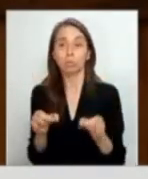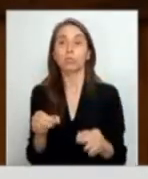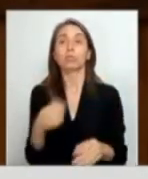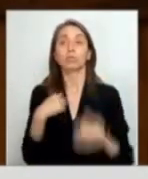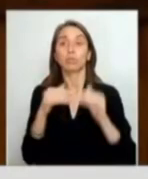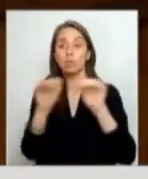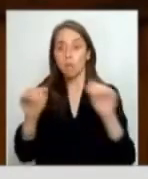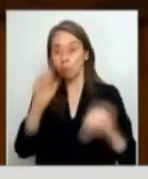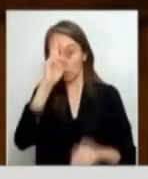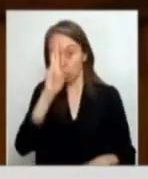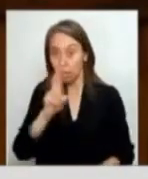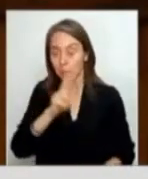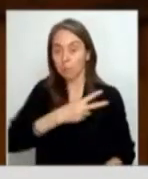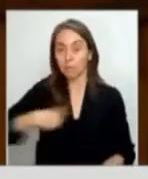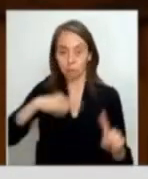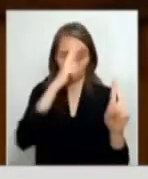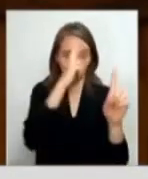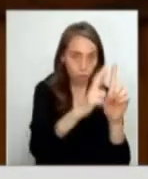respetarnos entre todos y todas.